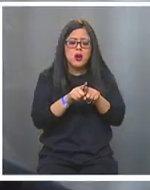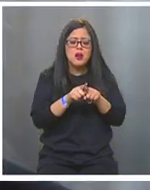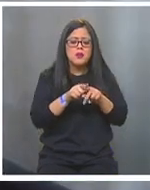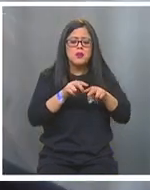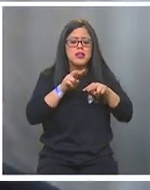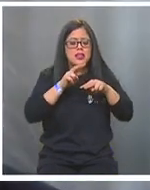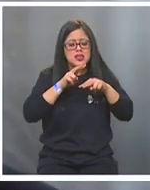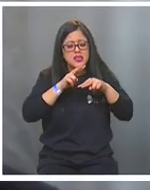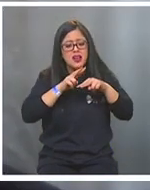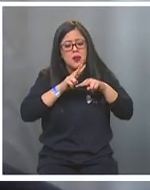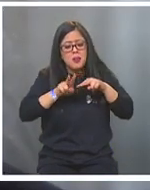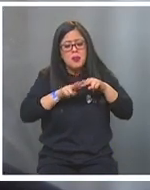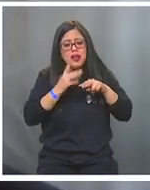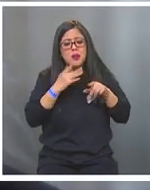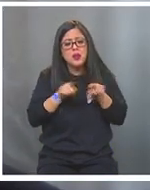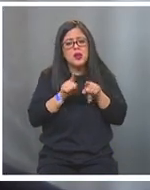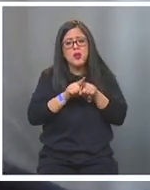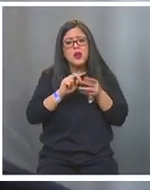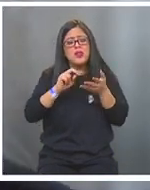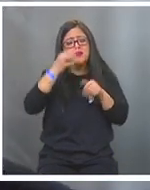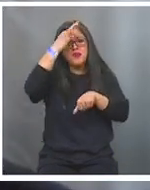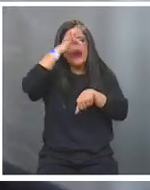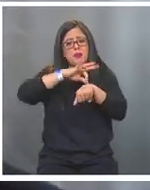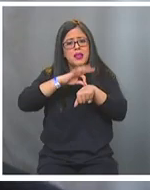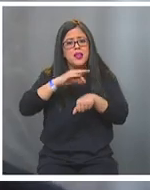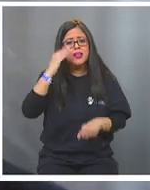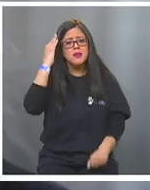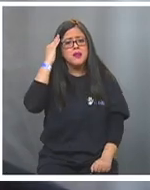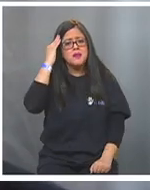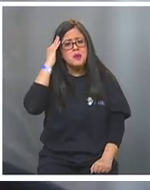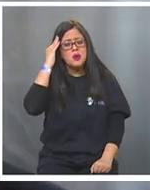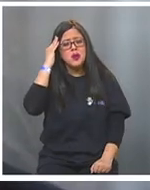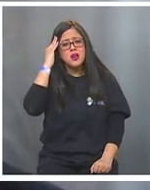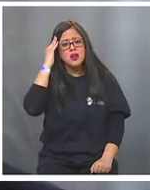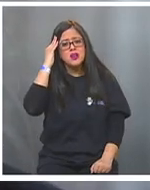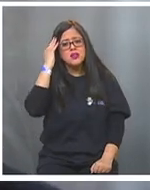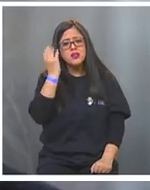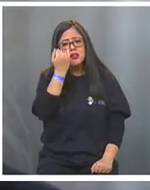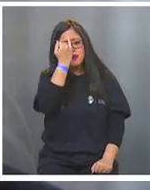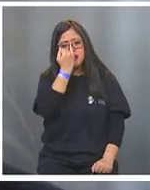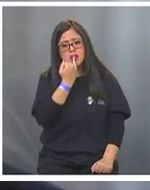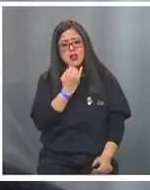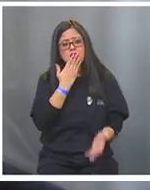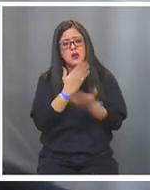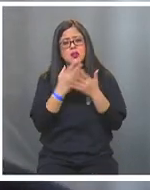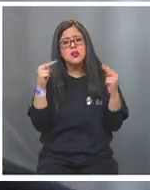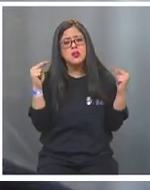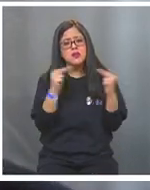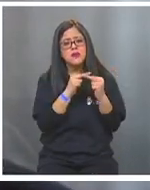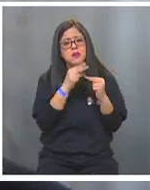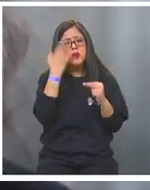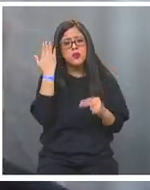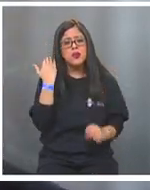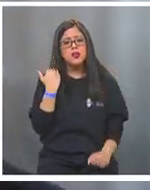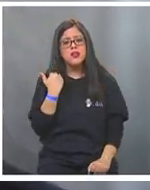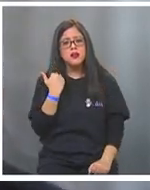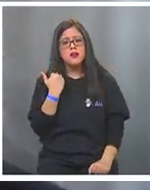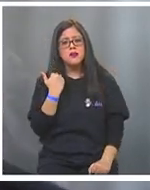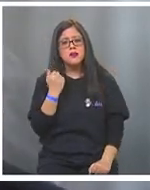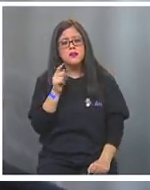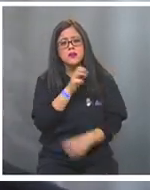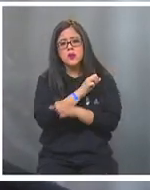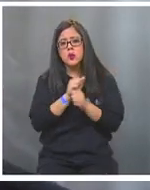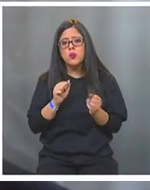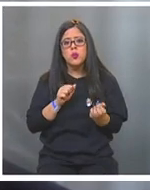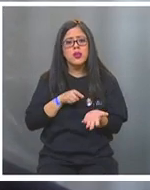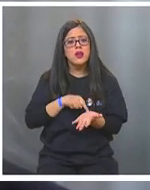que ha avanzado mucho más el Alzheimer, que está más delgadito de cuando lo vi la última vez. Que no camina, que